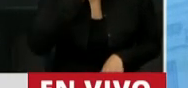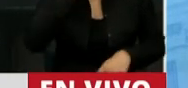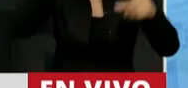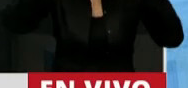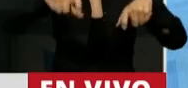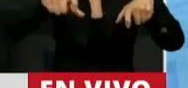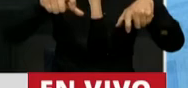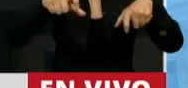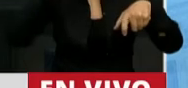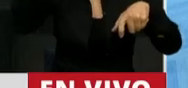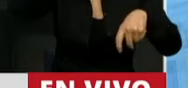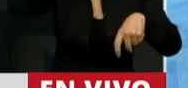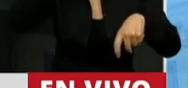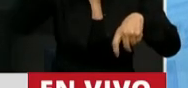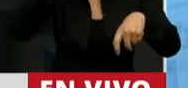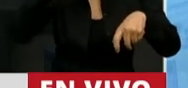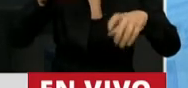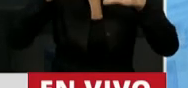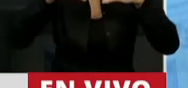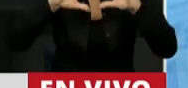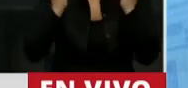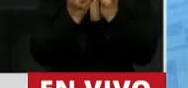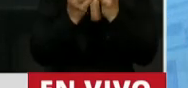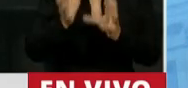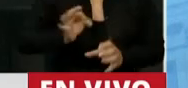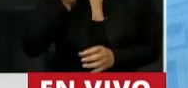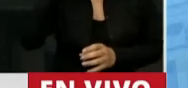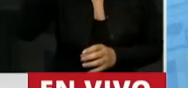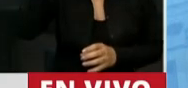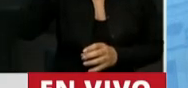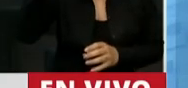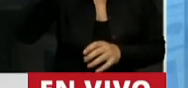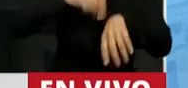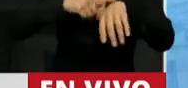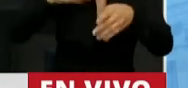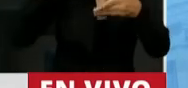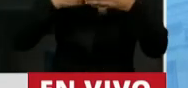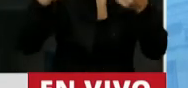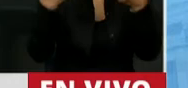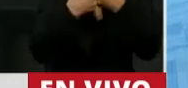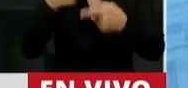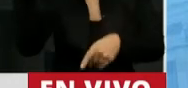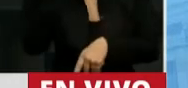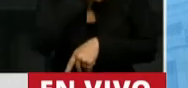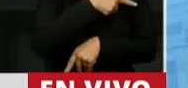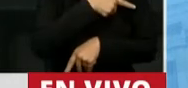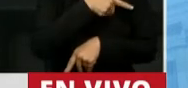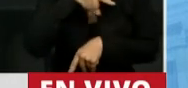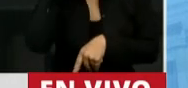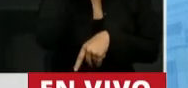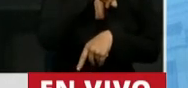Estadio Olímpico de Roma, en el Mundial de 1990, en el juego final con Alemania, cuando los